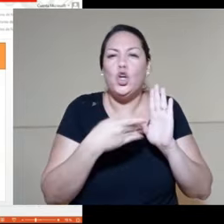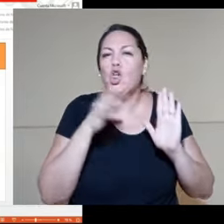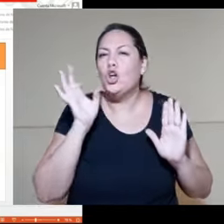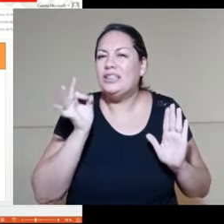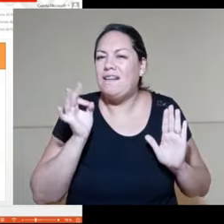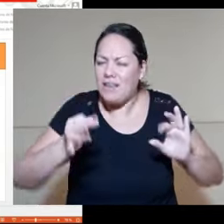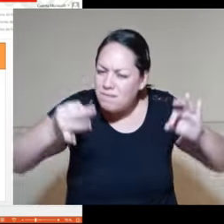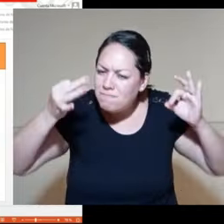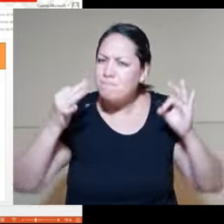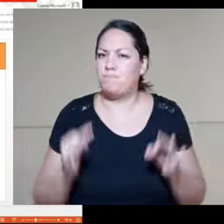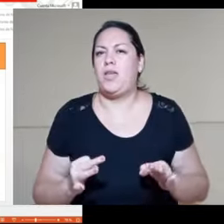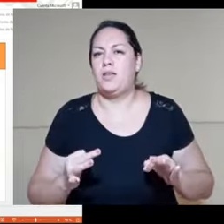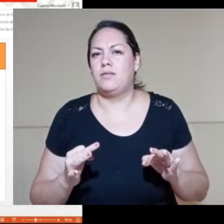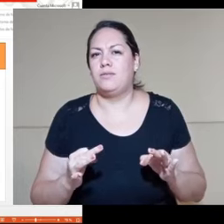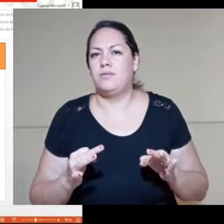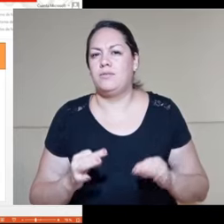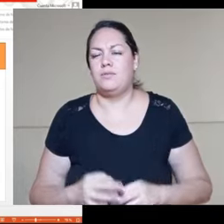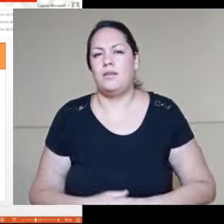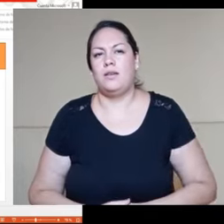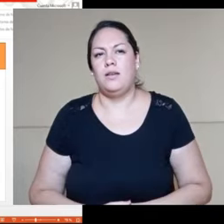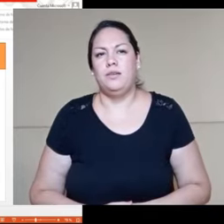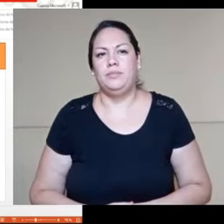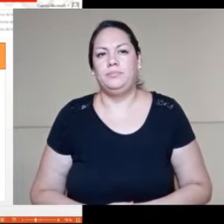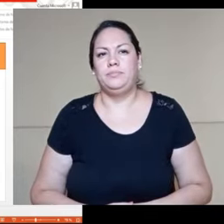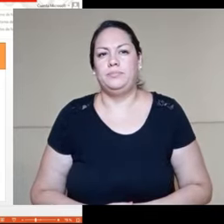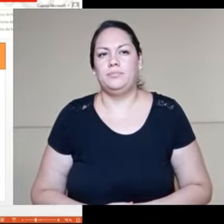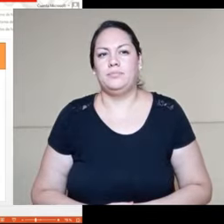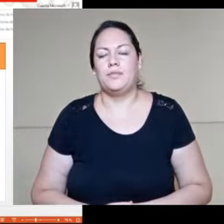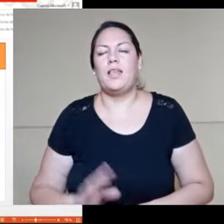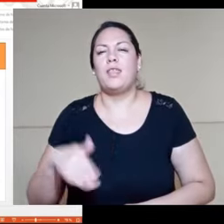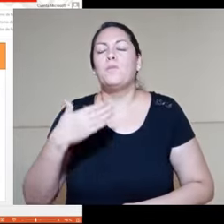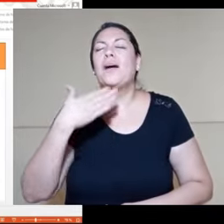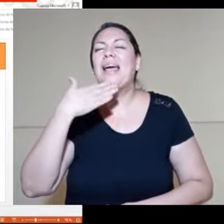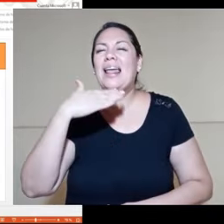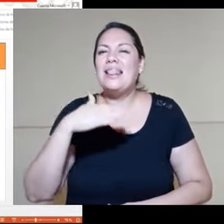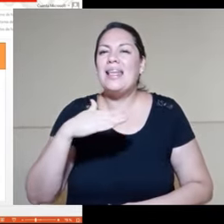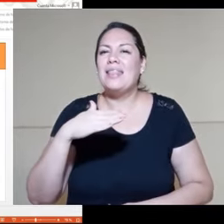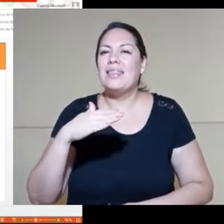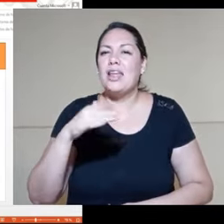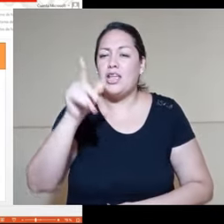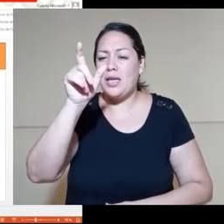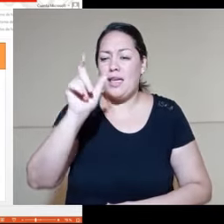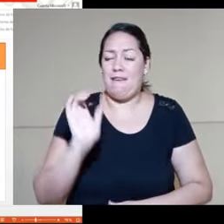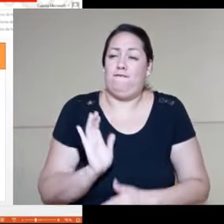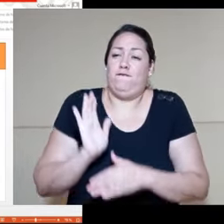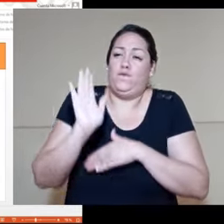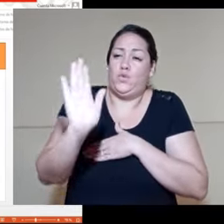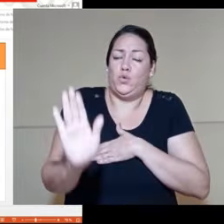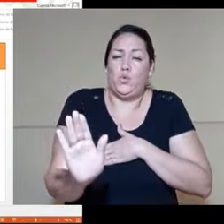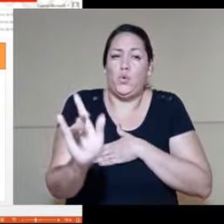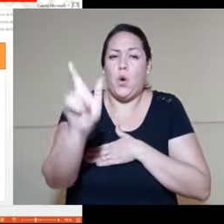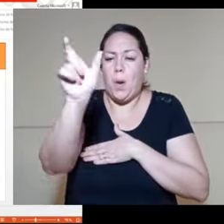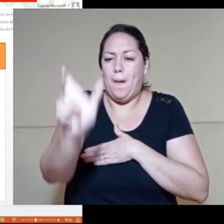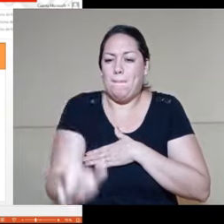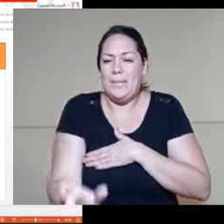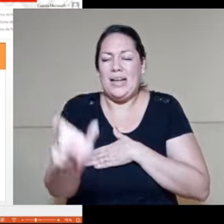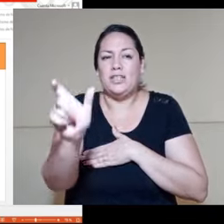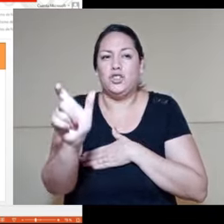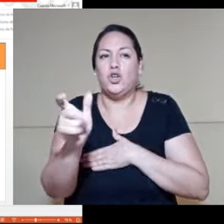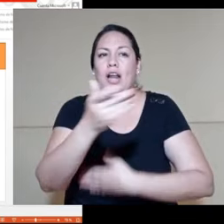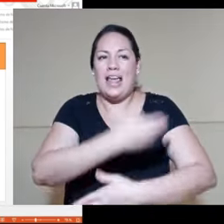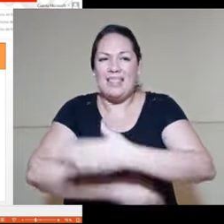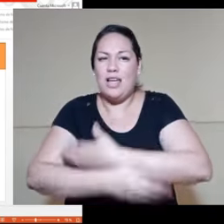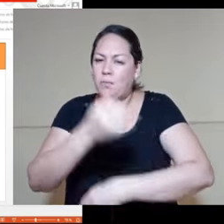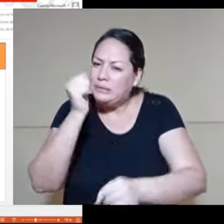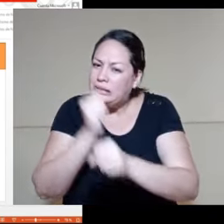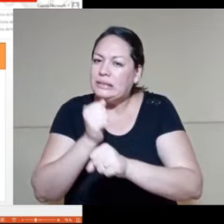con los conocimientos para que ustedes puedan estar a la altura por entender cómo es la complejidad, porque van a trabajar con